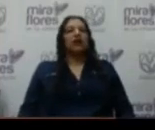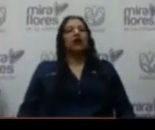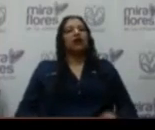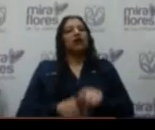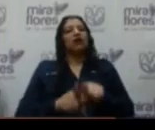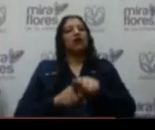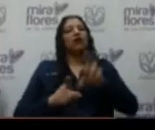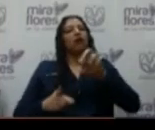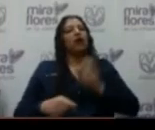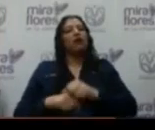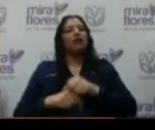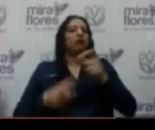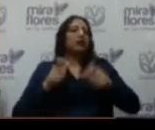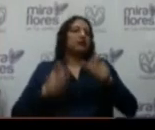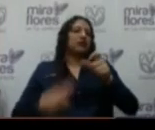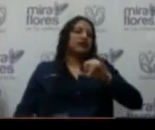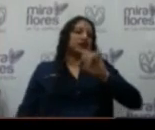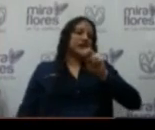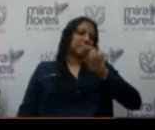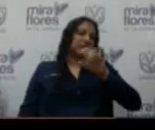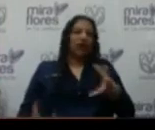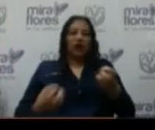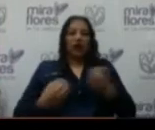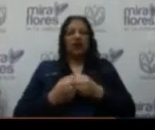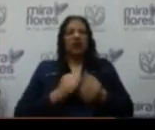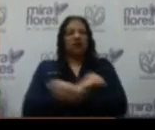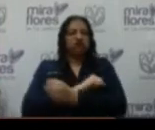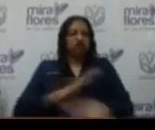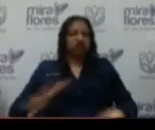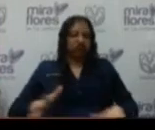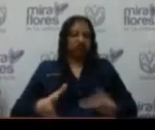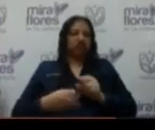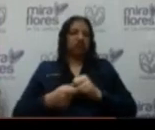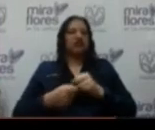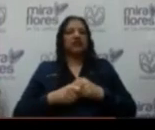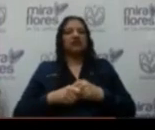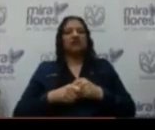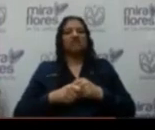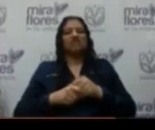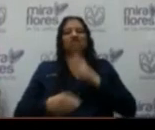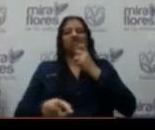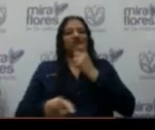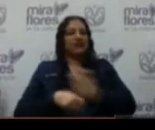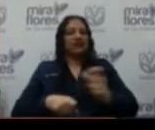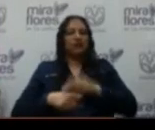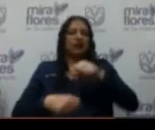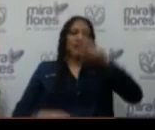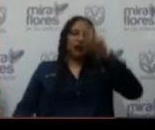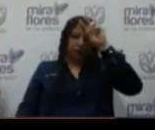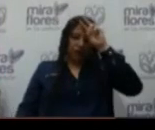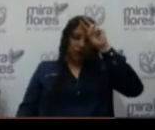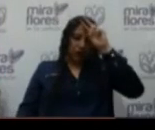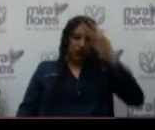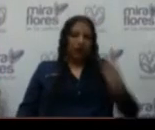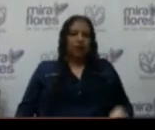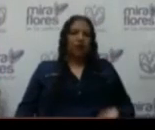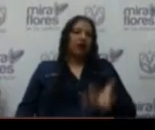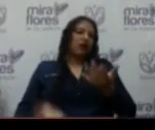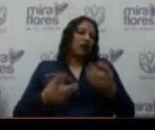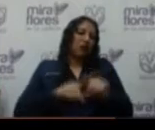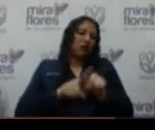los incendiados quisieran prender explosivos y verter venenos para que surja una gigantesca